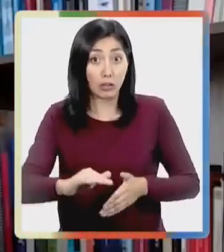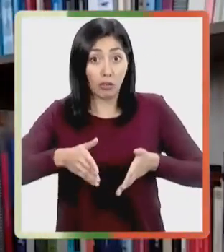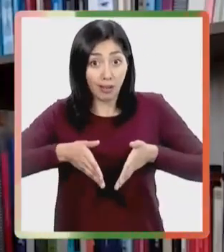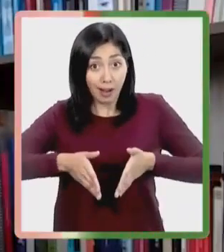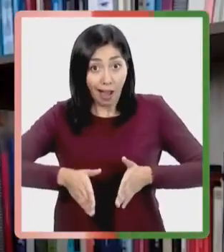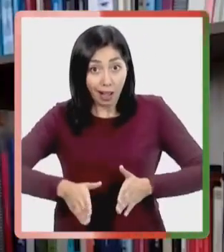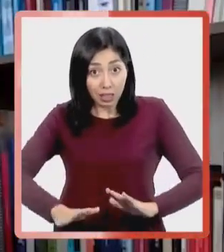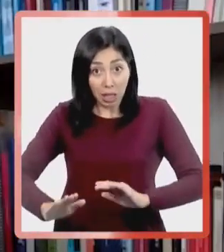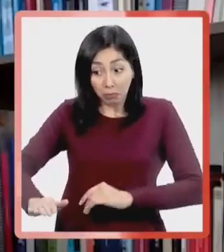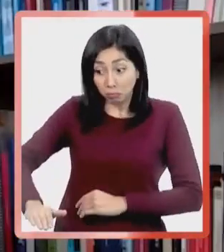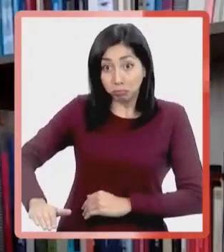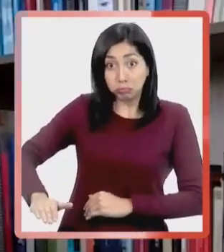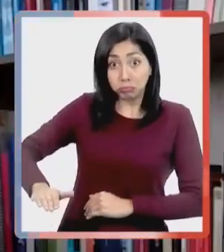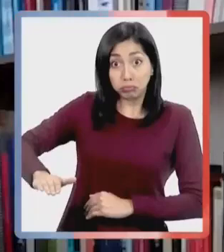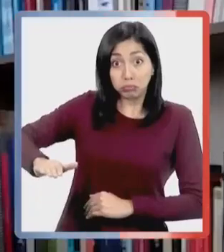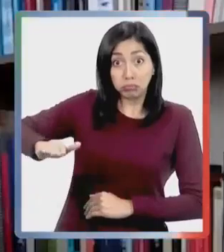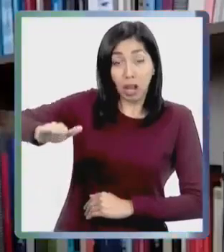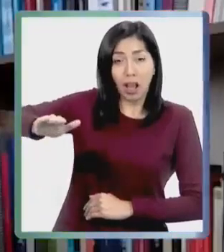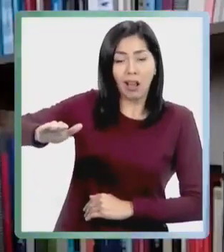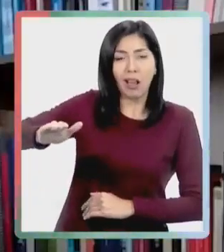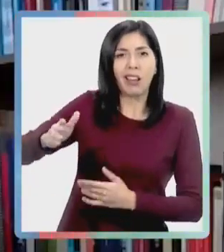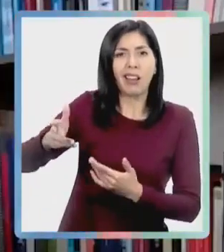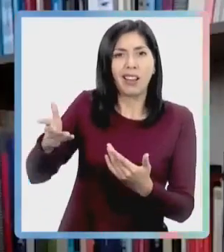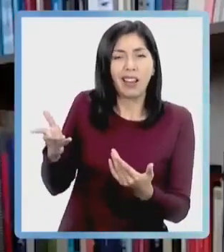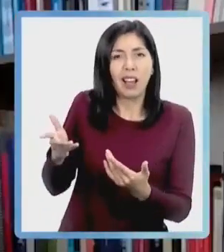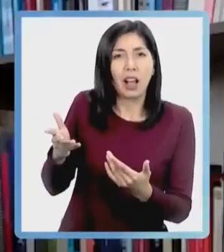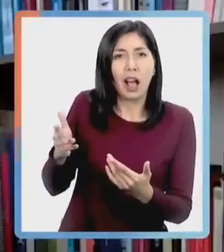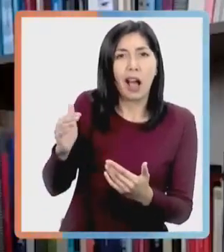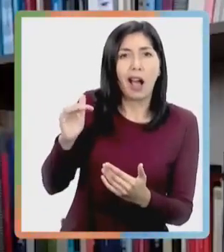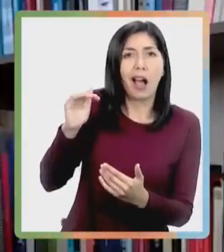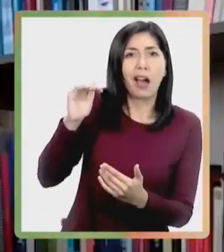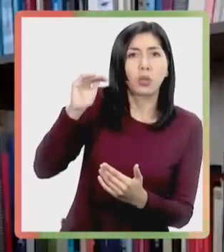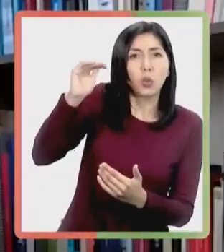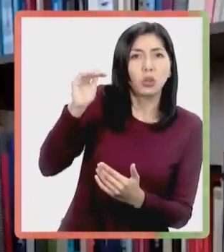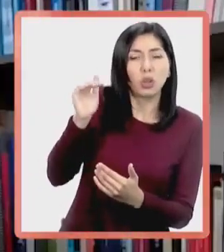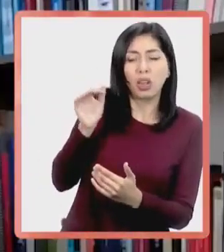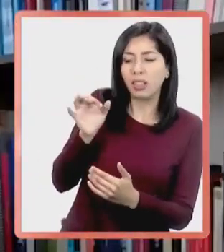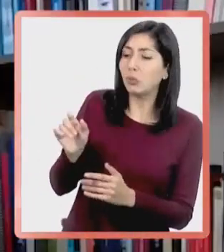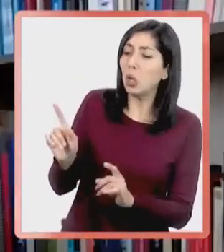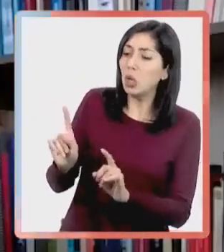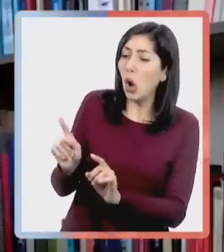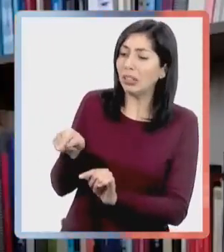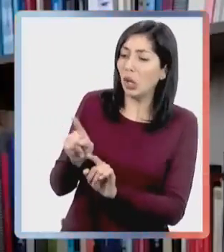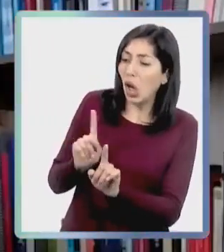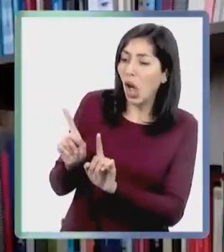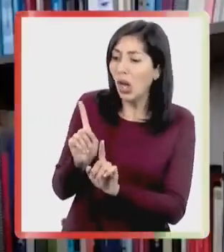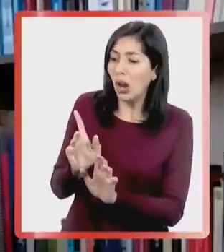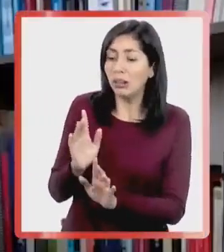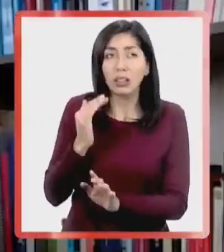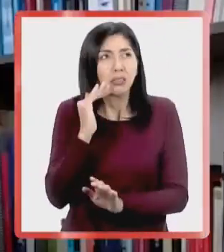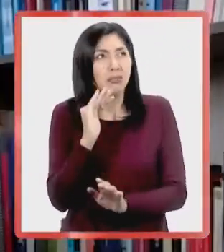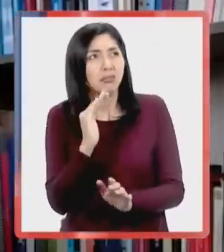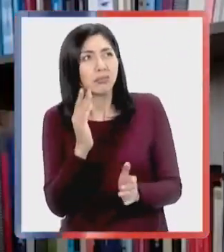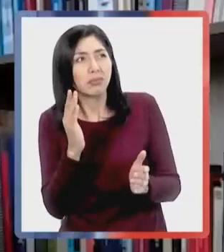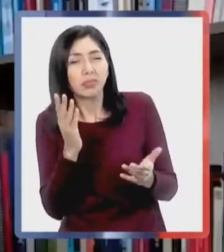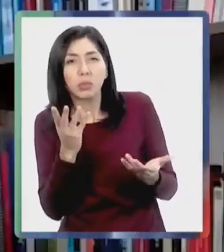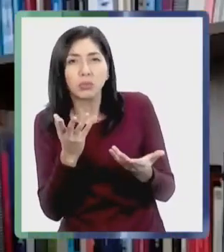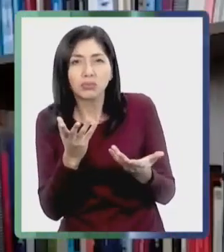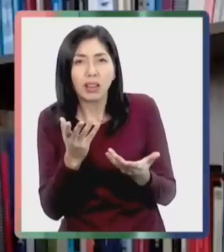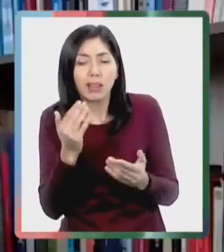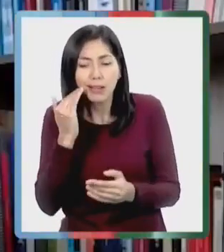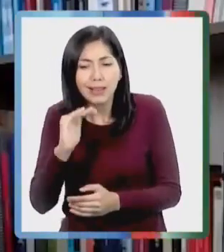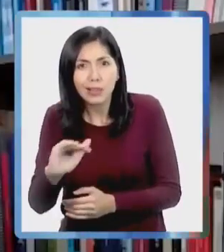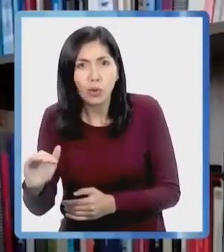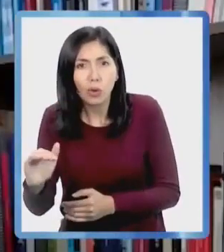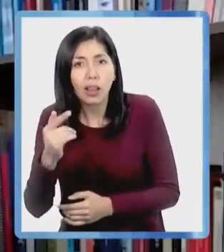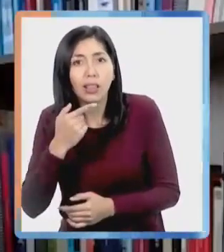en la medida que van creciendo, les vamos poniendo como verdadero, como si fuéramos cerrando ventanas, cuando los niños, la verdad es que tal como tú